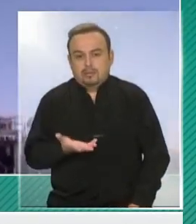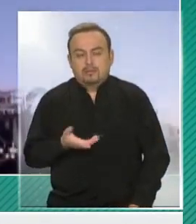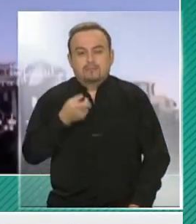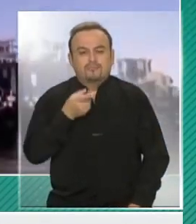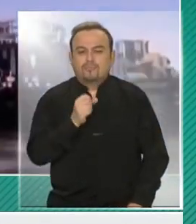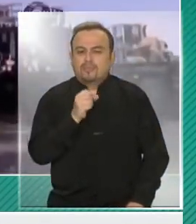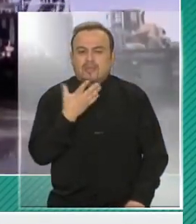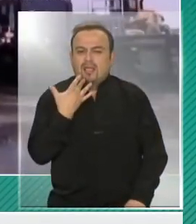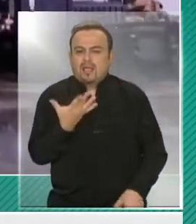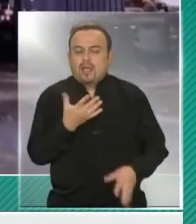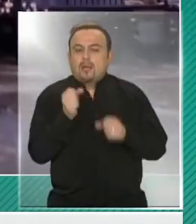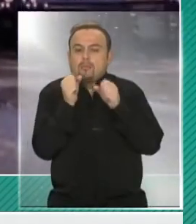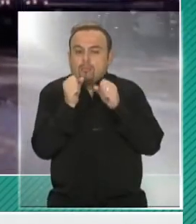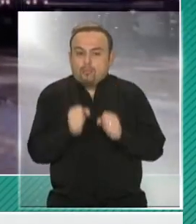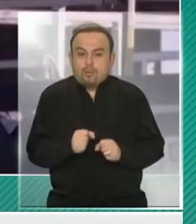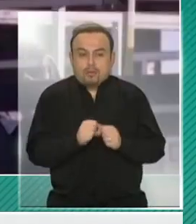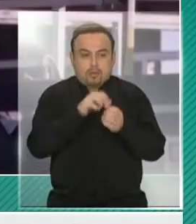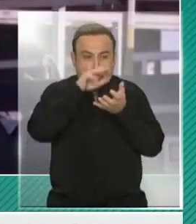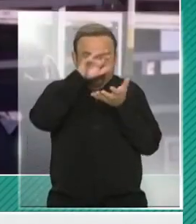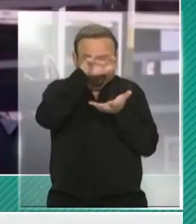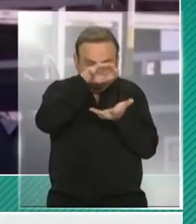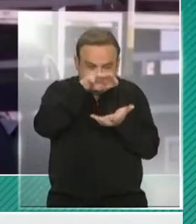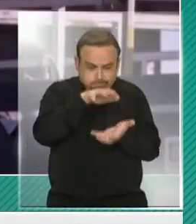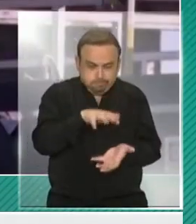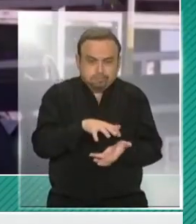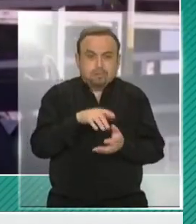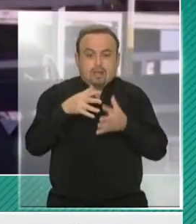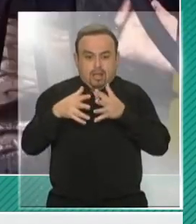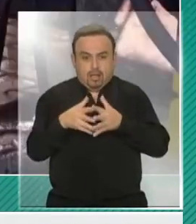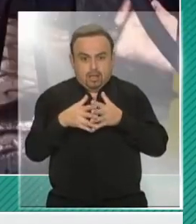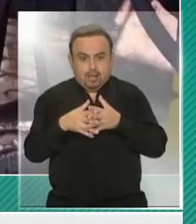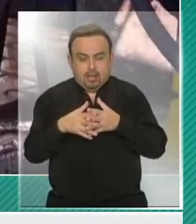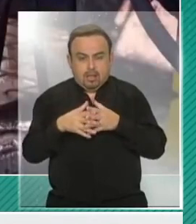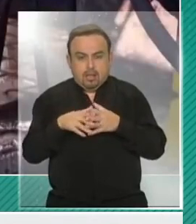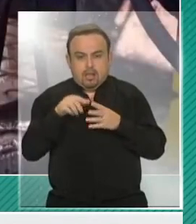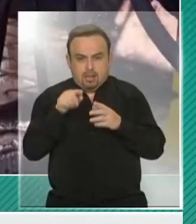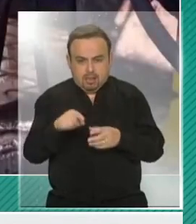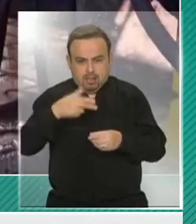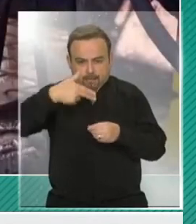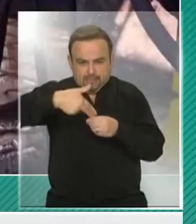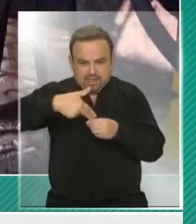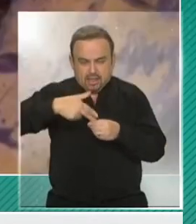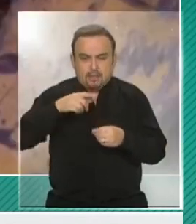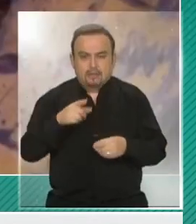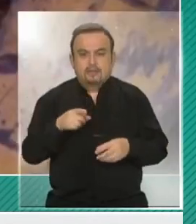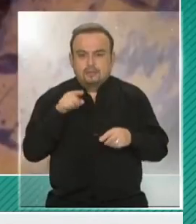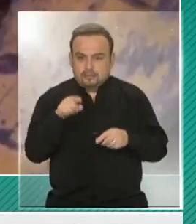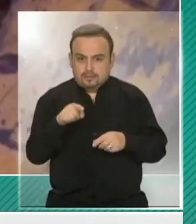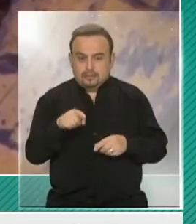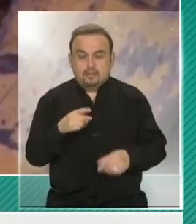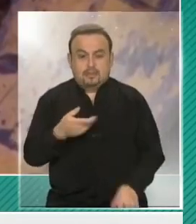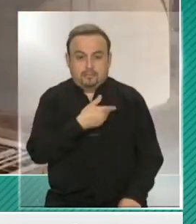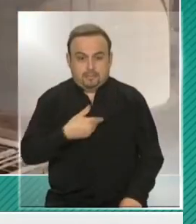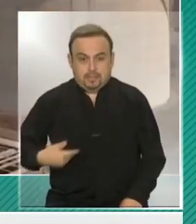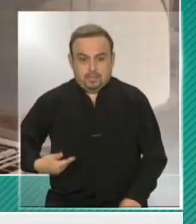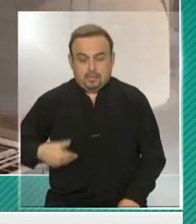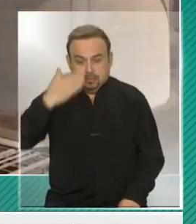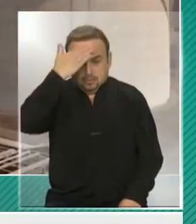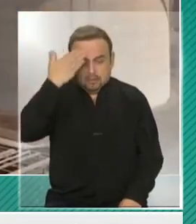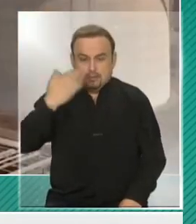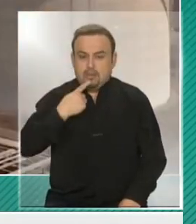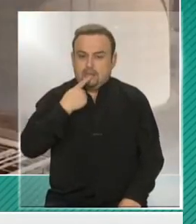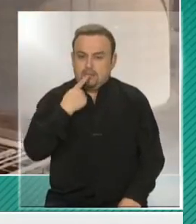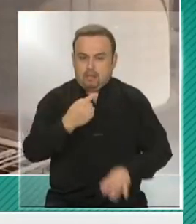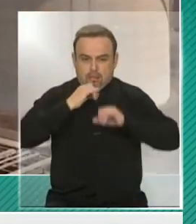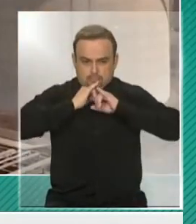que capacidad de almacenamiento tiene estados de este petróleo y por eso fue que hoy el presidente donald trump